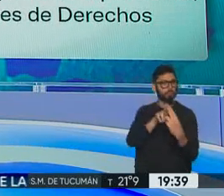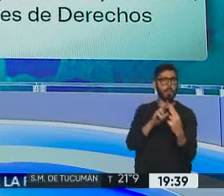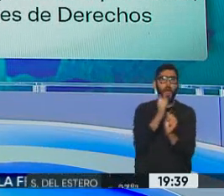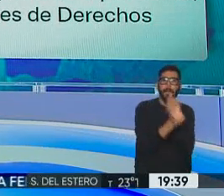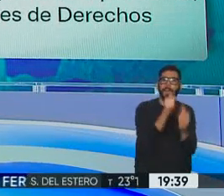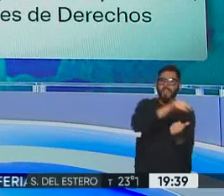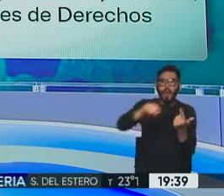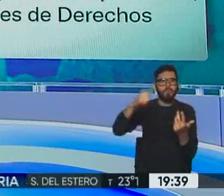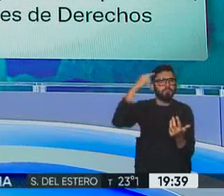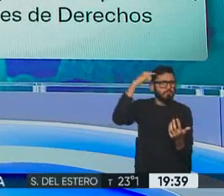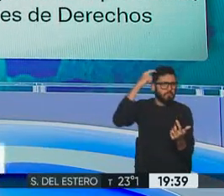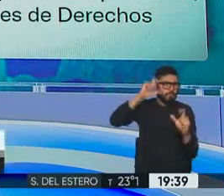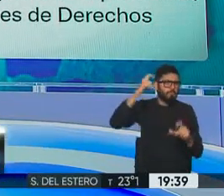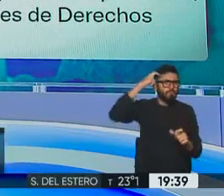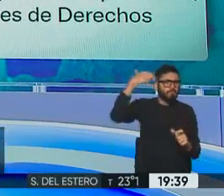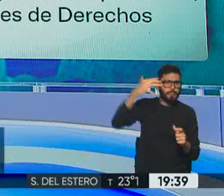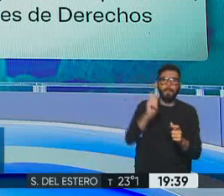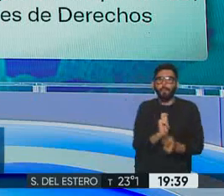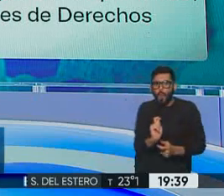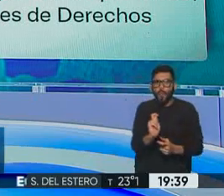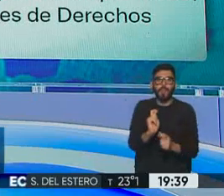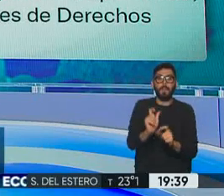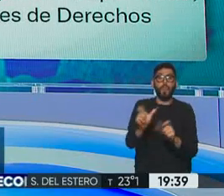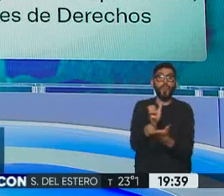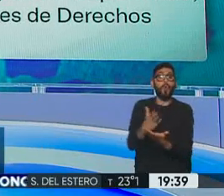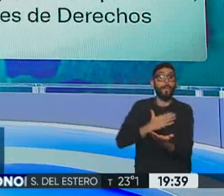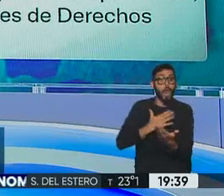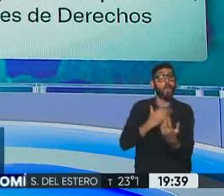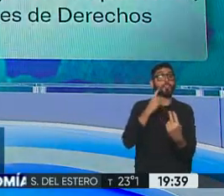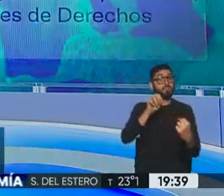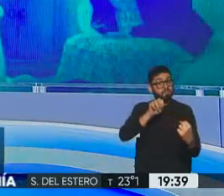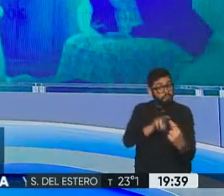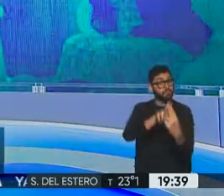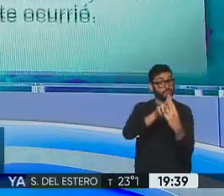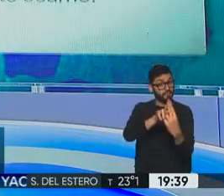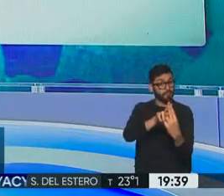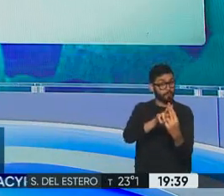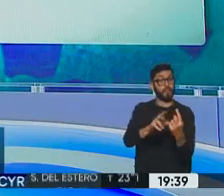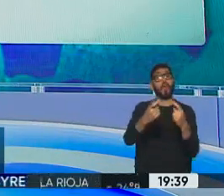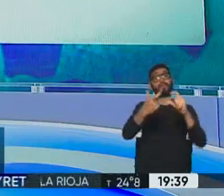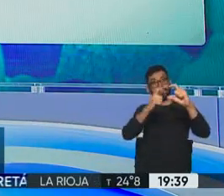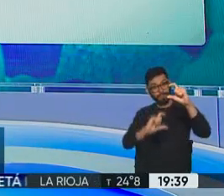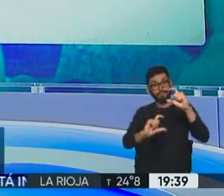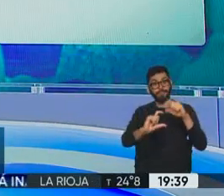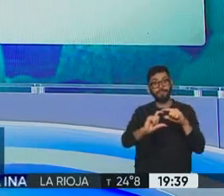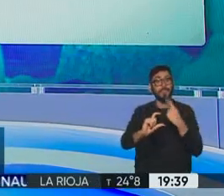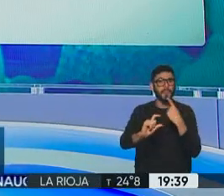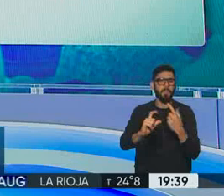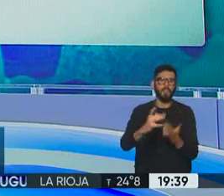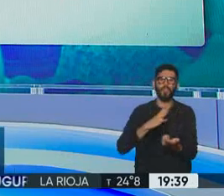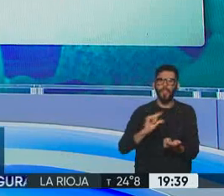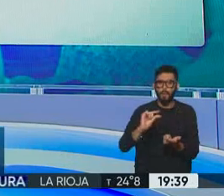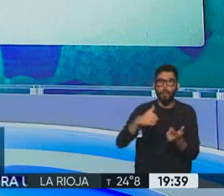empresarios, intelectuales, periodistas y dirigentes de derechos humanos. Y sigue Cristina Kirchner. Dice, faltaban unos días para